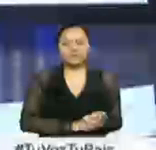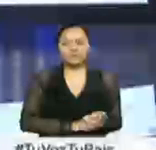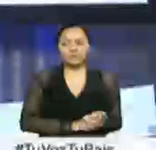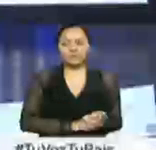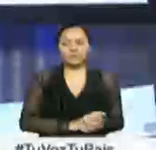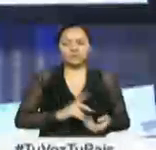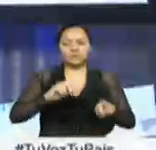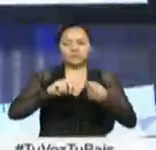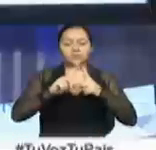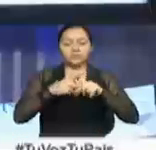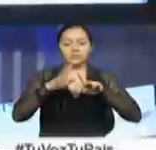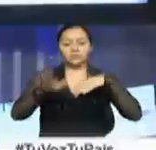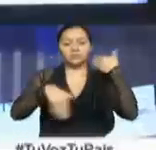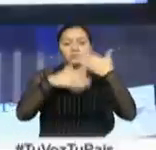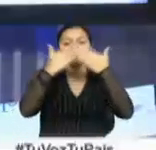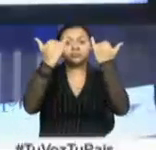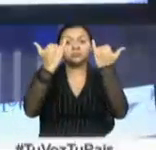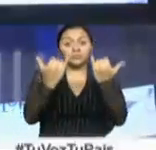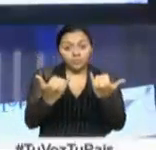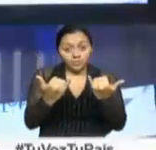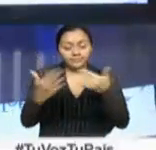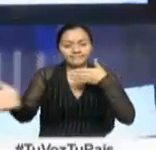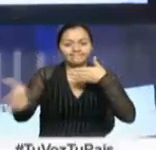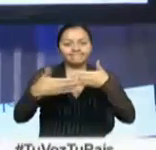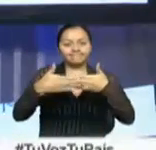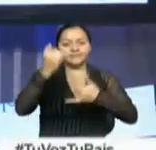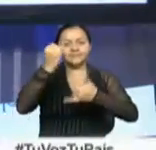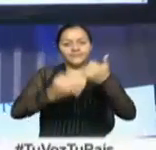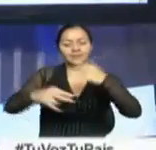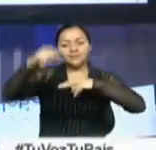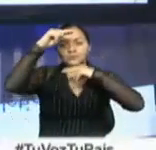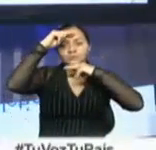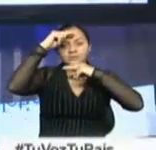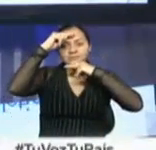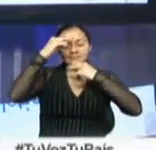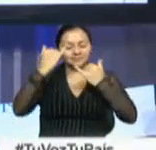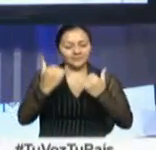Amigos, amigas televidentes, de esta manera llegamos a la parte final de la emisión